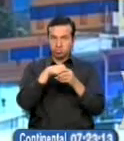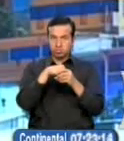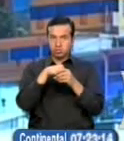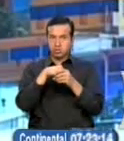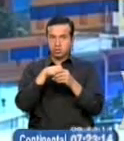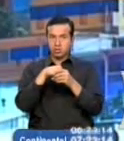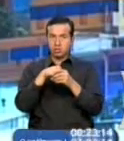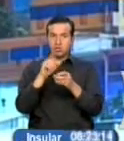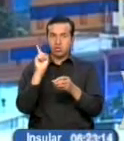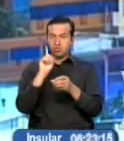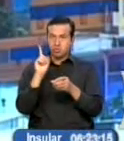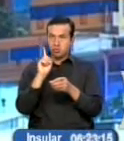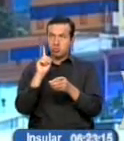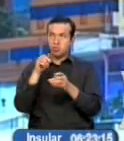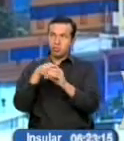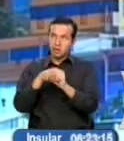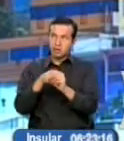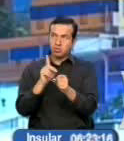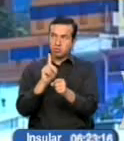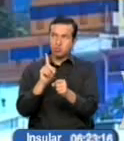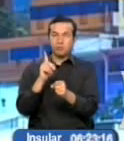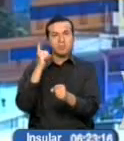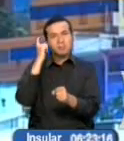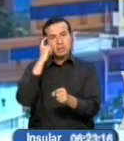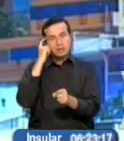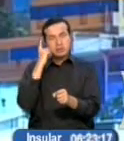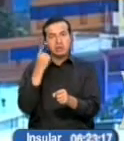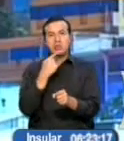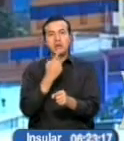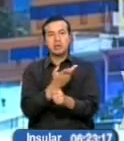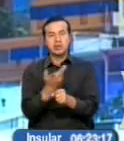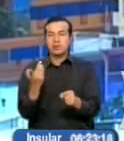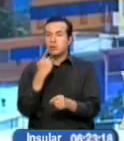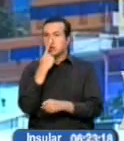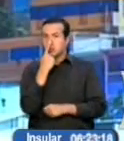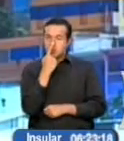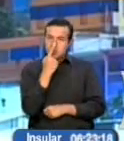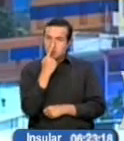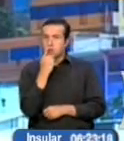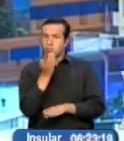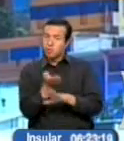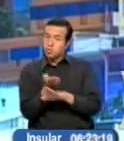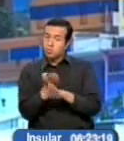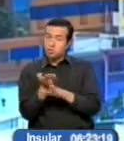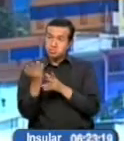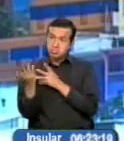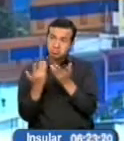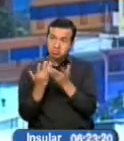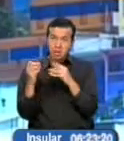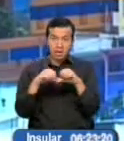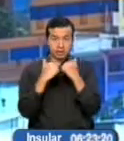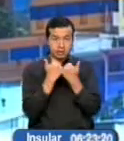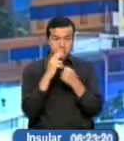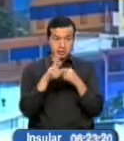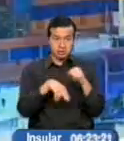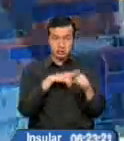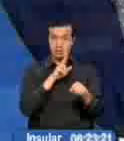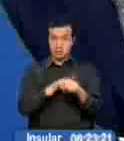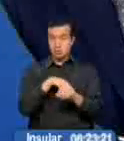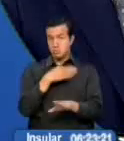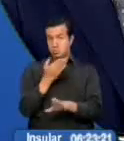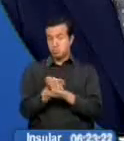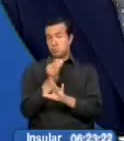Nacional por el Cambio, he considerado de que es interesante poder hacer propuestas y desde la Asamblea Nacional,